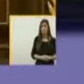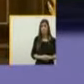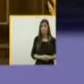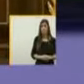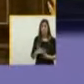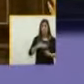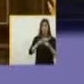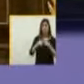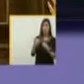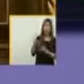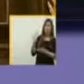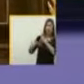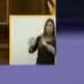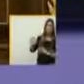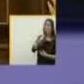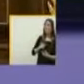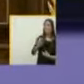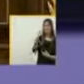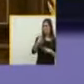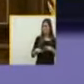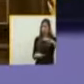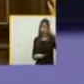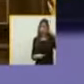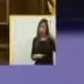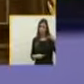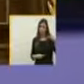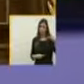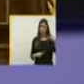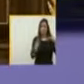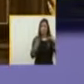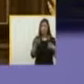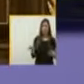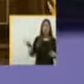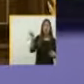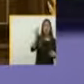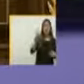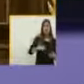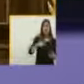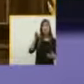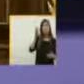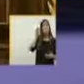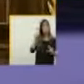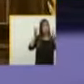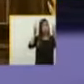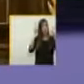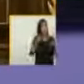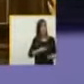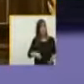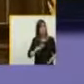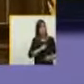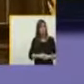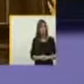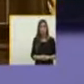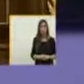sobre a economía, primeiro punto. E segundo punto, que un goberno non se pode articular sobre un